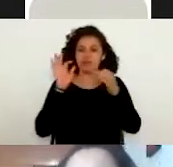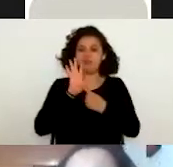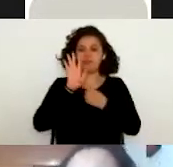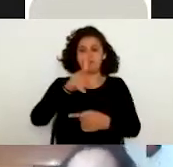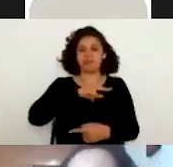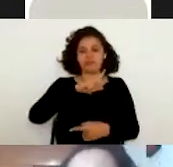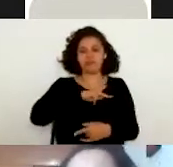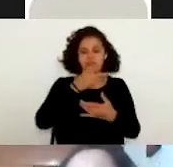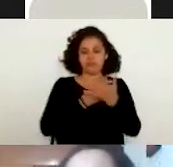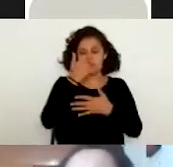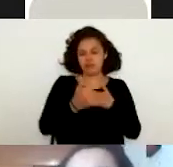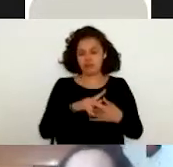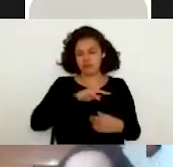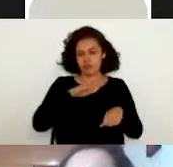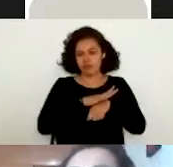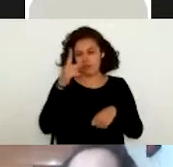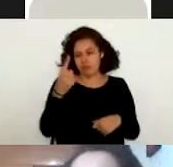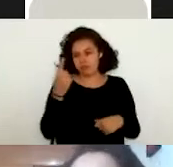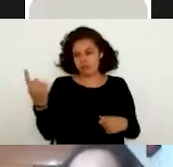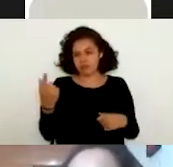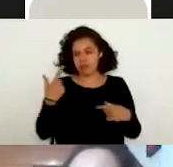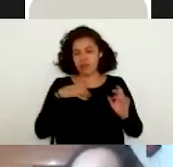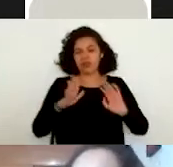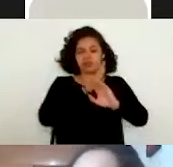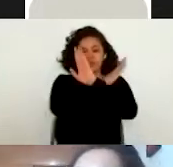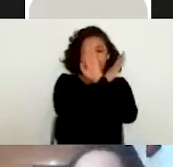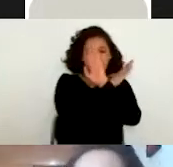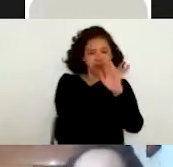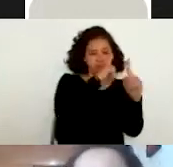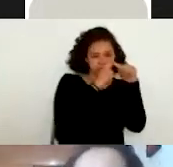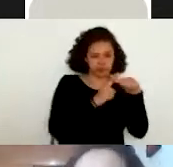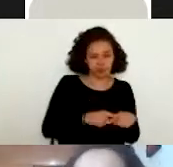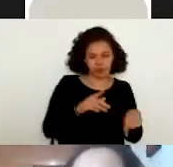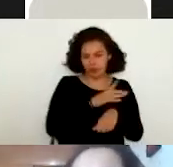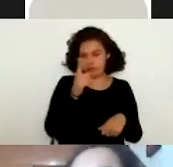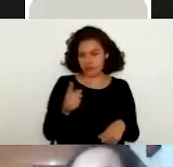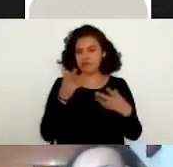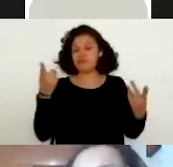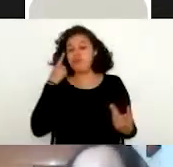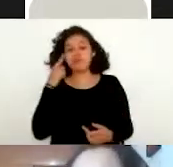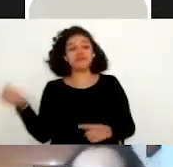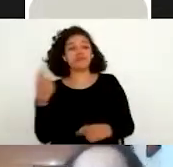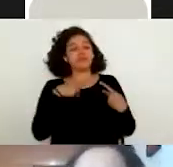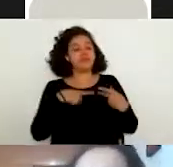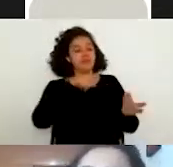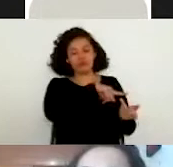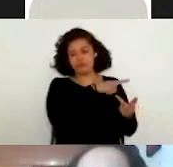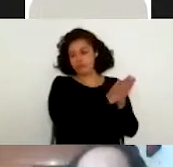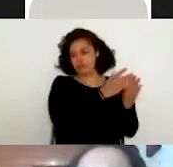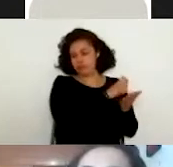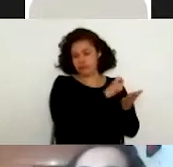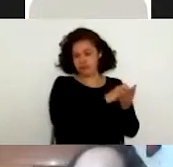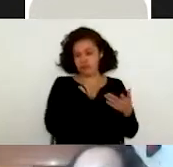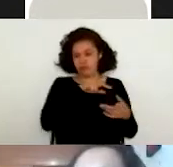proyecto va a tener un impacto, ¿no? Porque cierto autor me dice que estas son las actividades que necesito